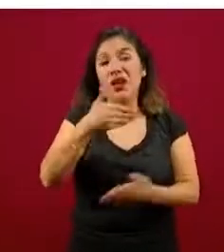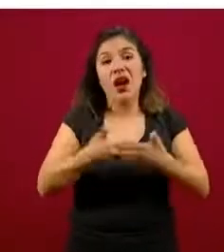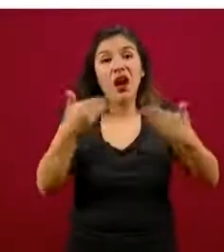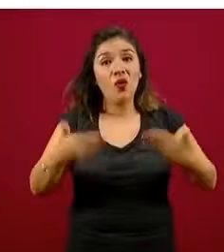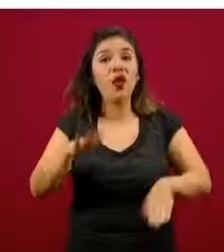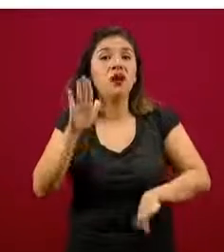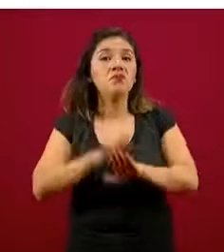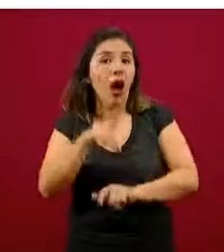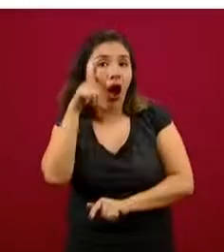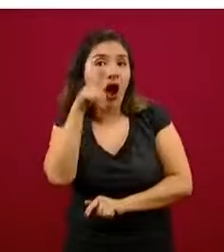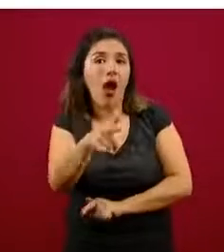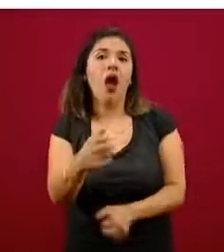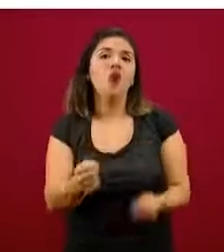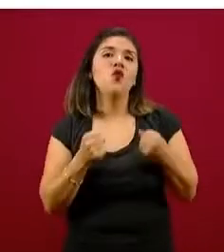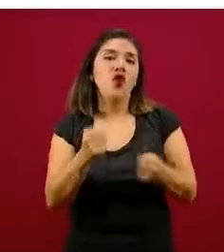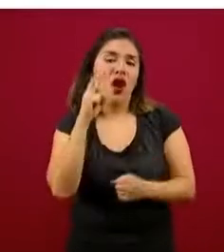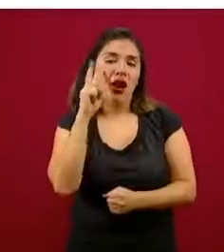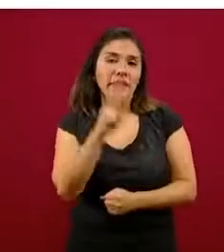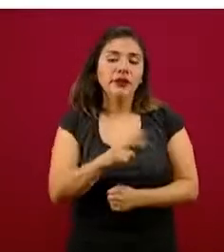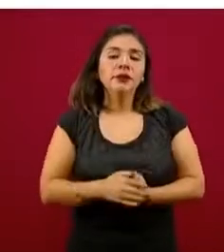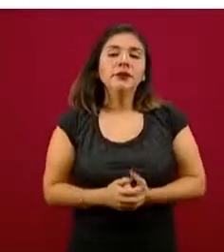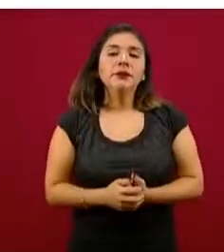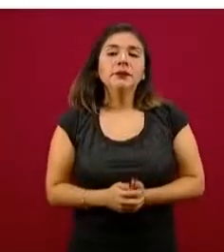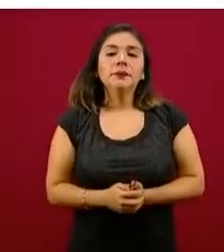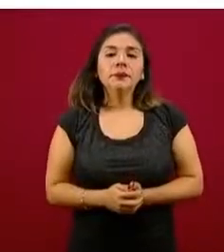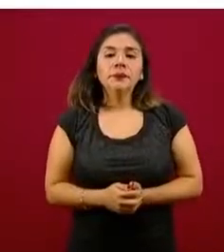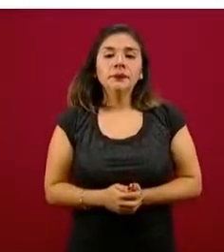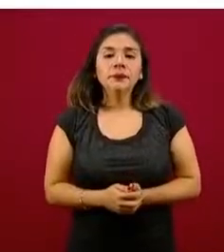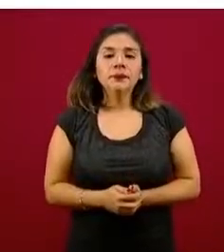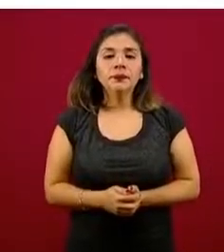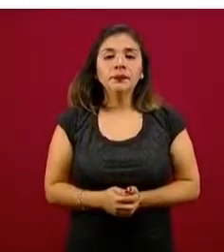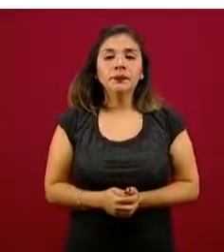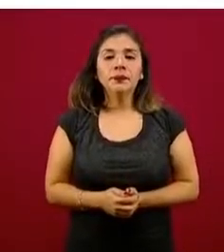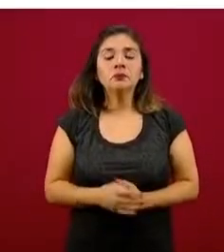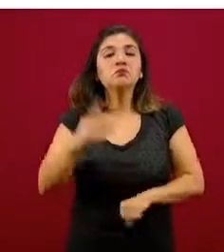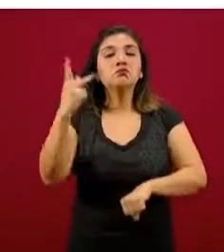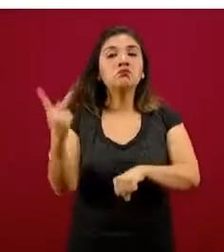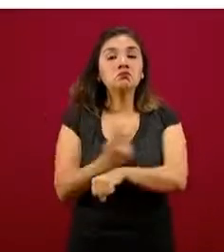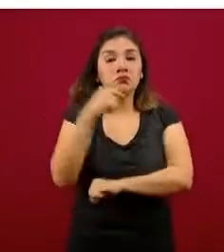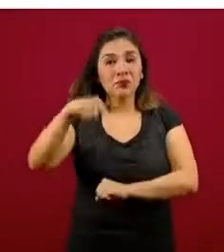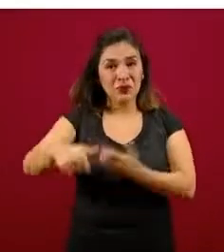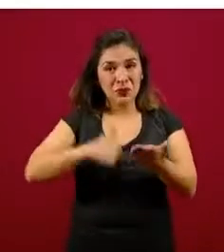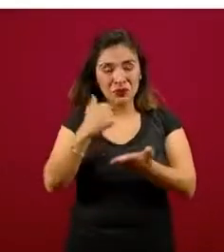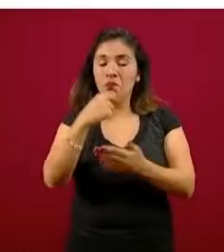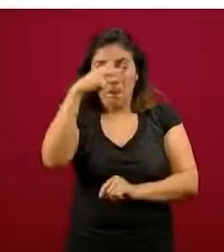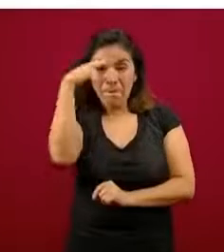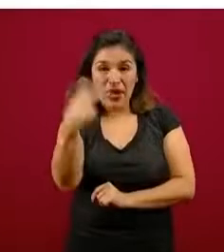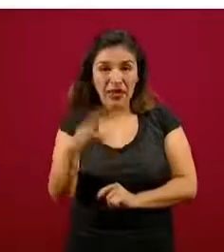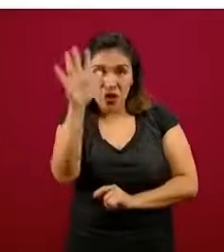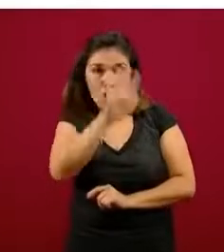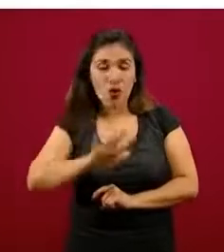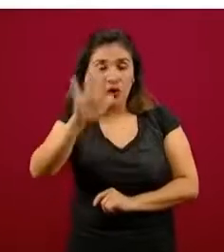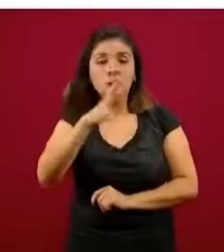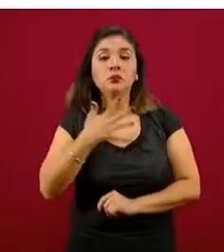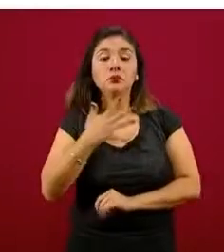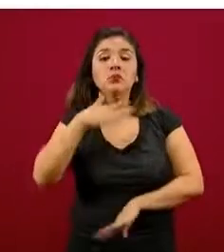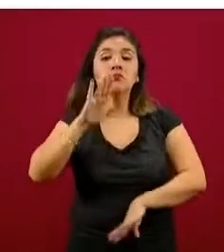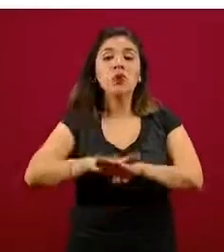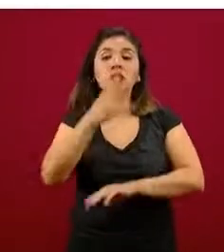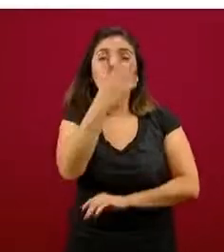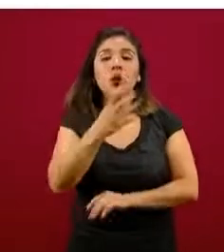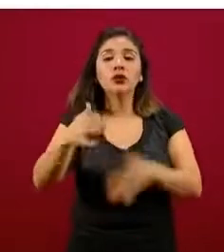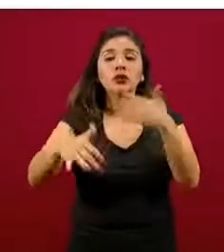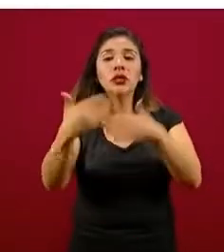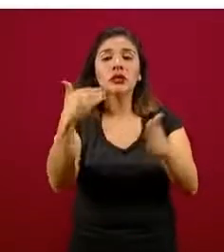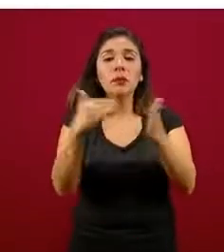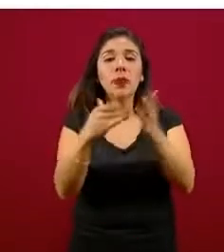más evidente. La siguiente diapositiva son las actualizaciones para las cifras del día de hoy. Más de